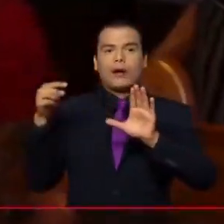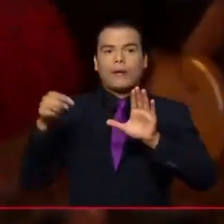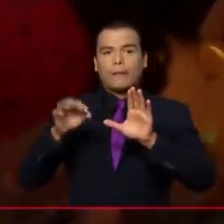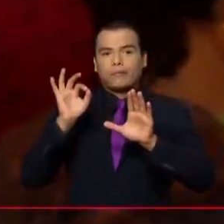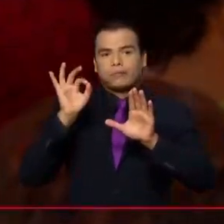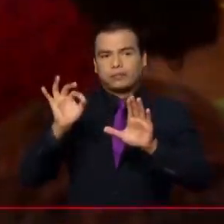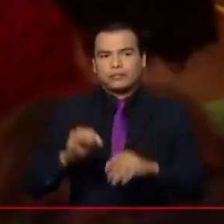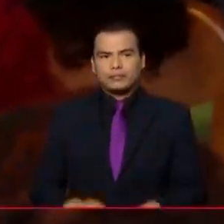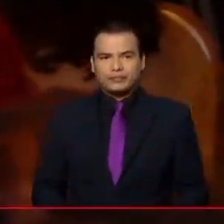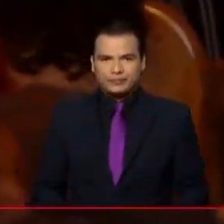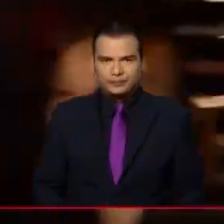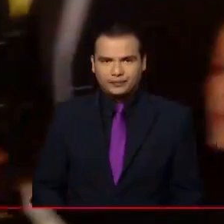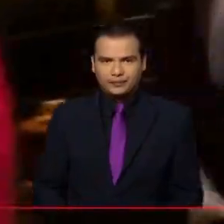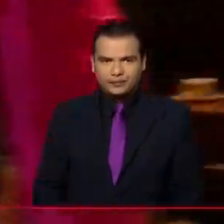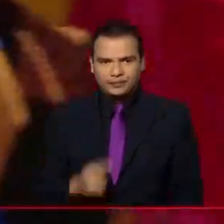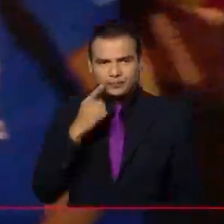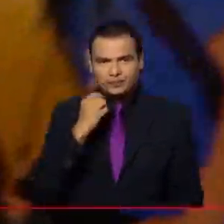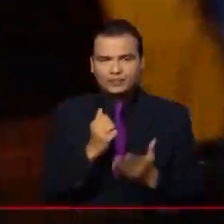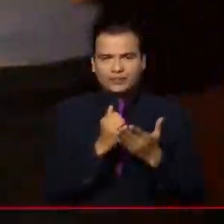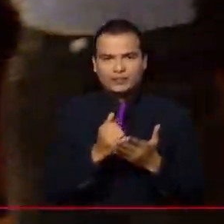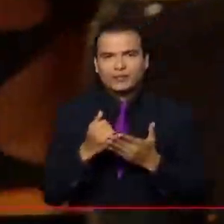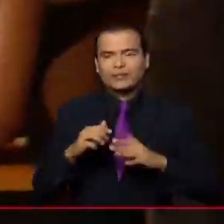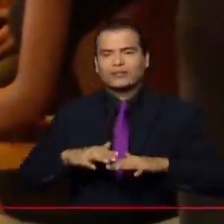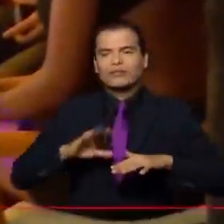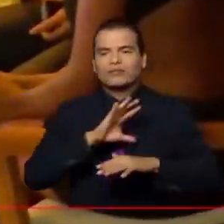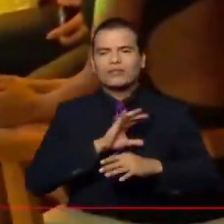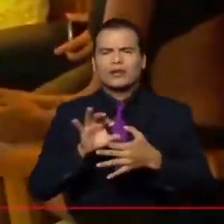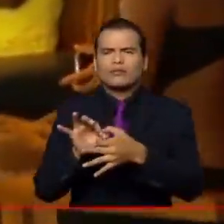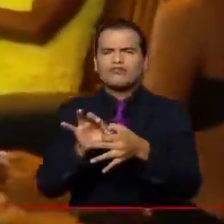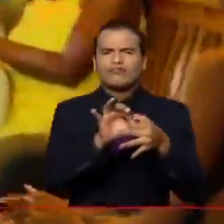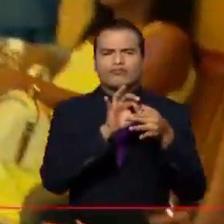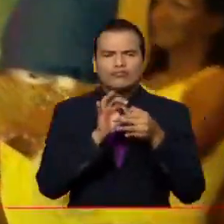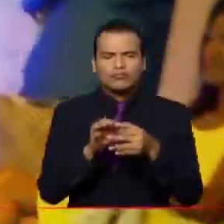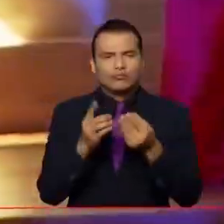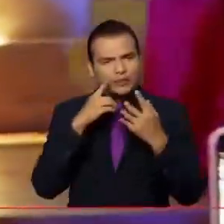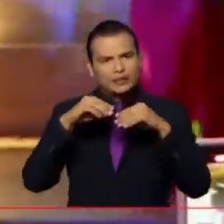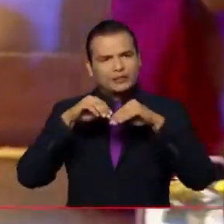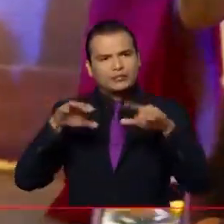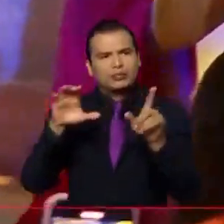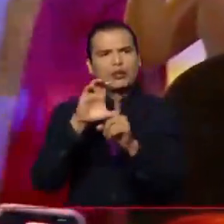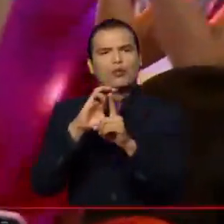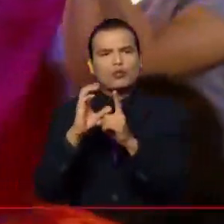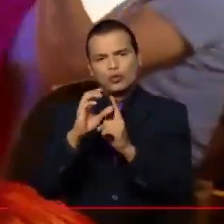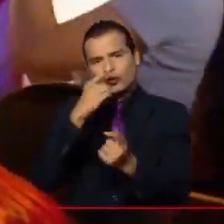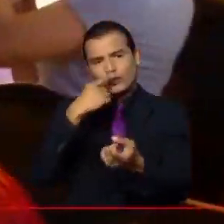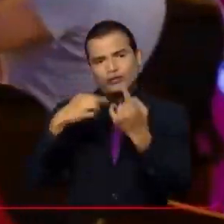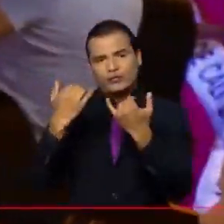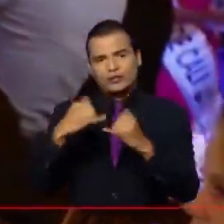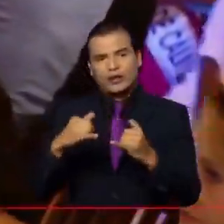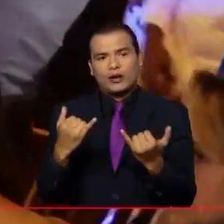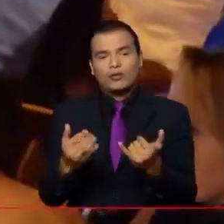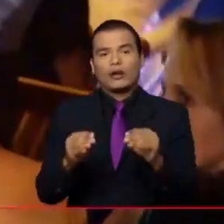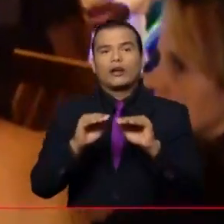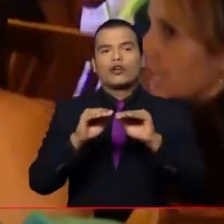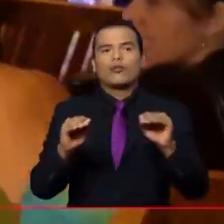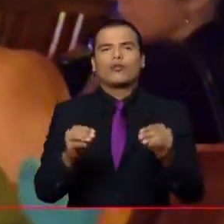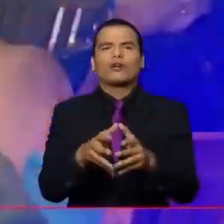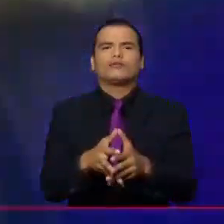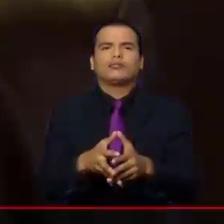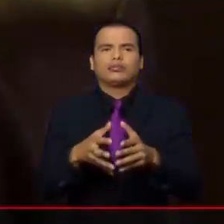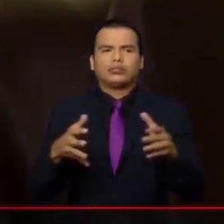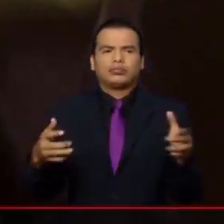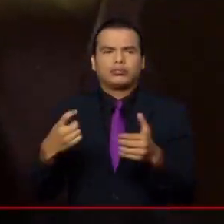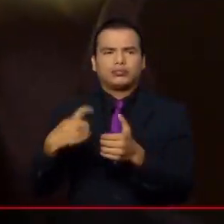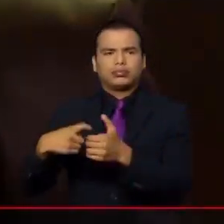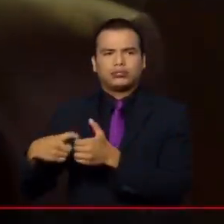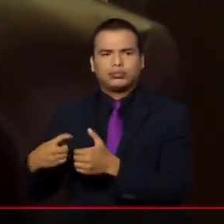Unir a los sectores, generar lazos culturales, turísticos, y este año quisimos que la convocatoria fuera aún más abierta, así que duramos